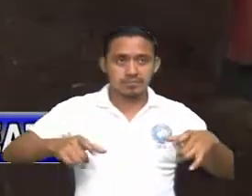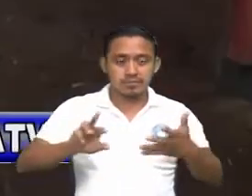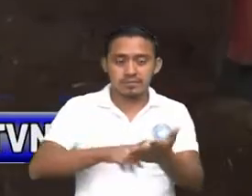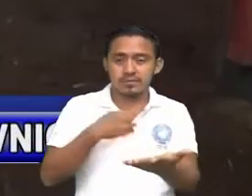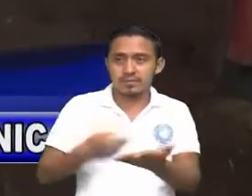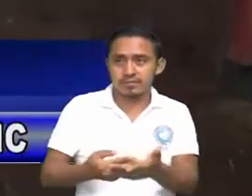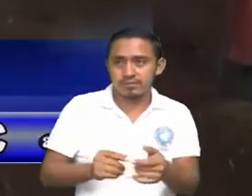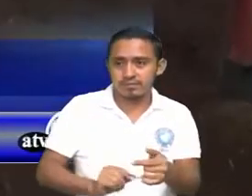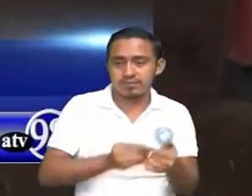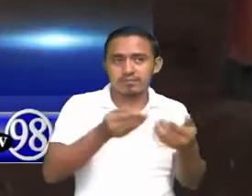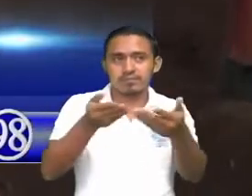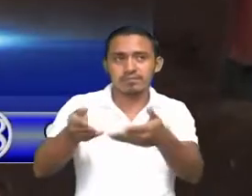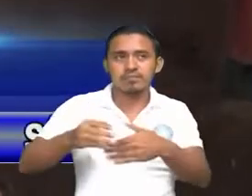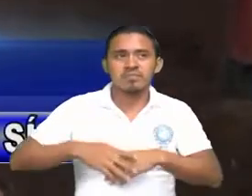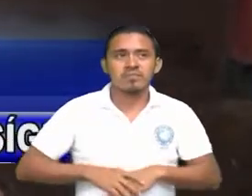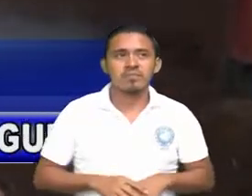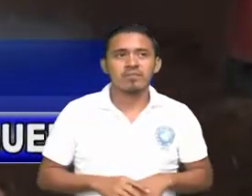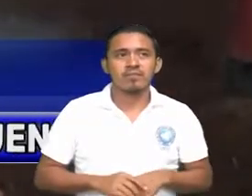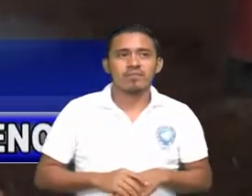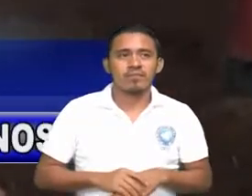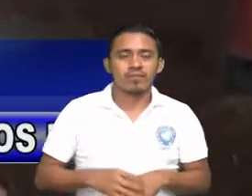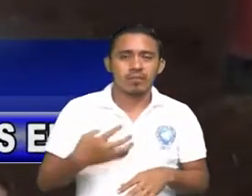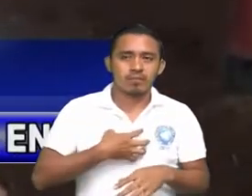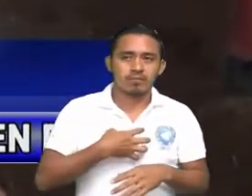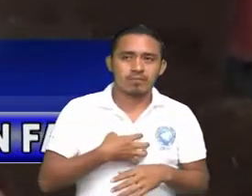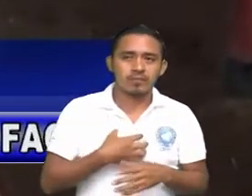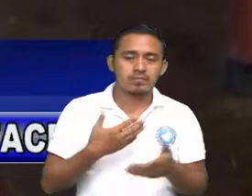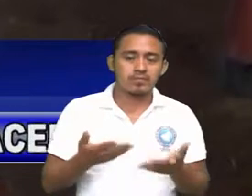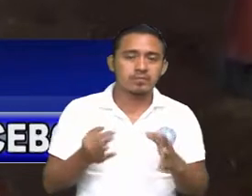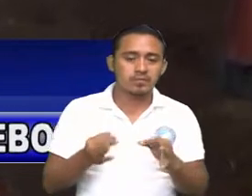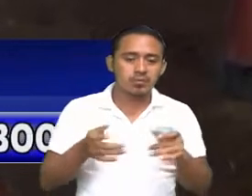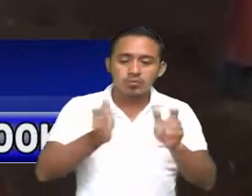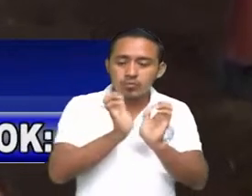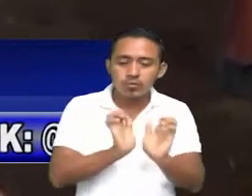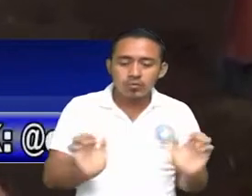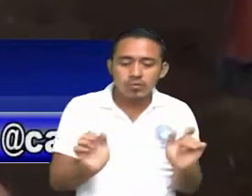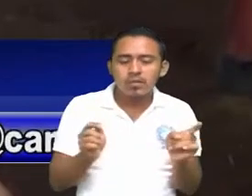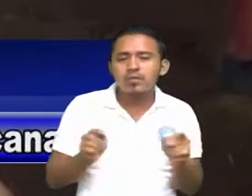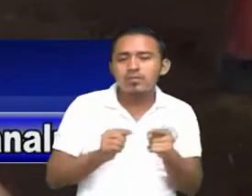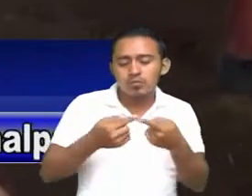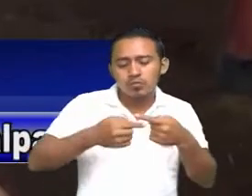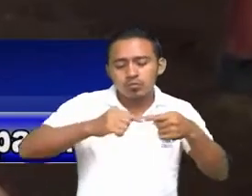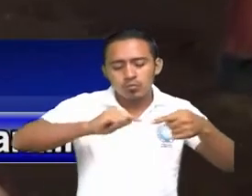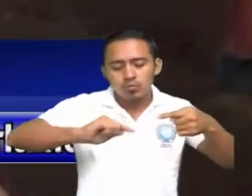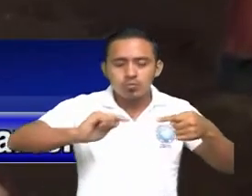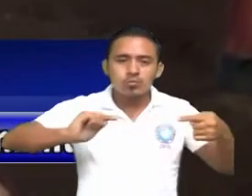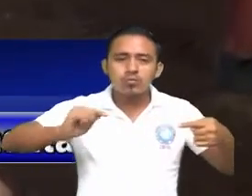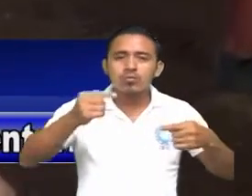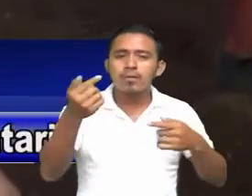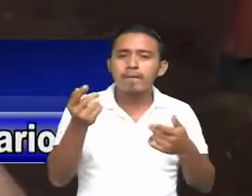los padres que vengan con sus niños. Se va a hacer un plato para niños que ya sea churro de pescado